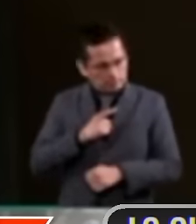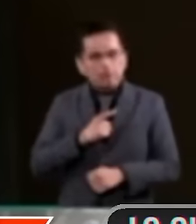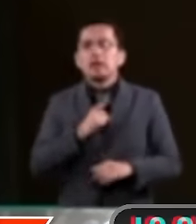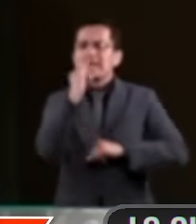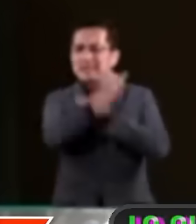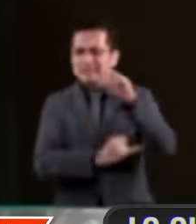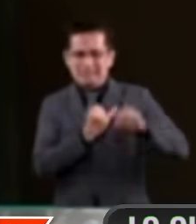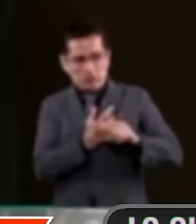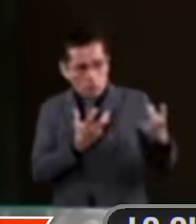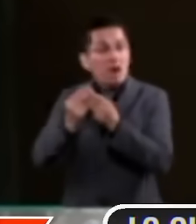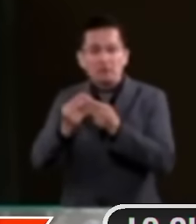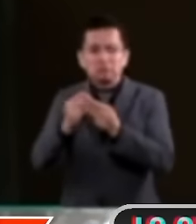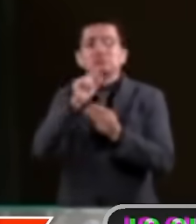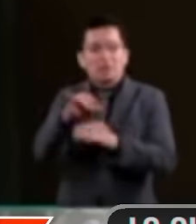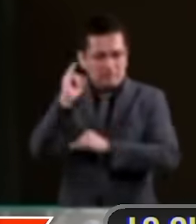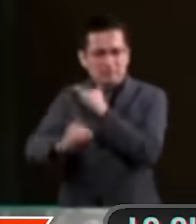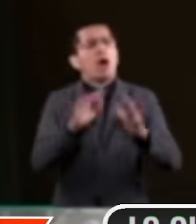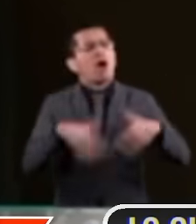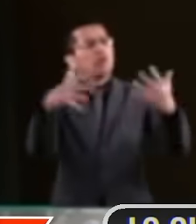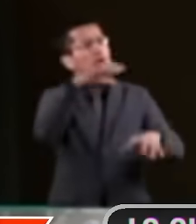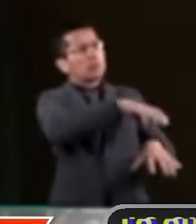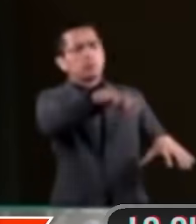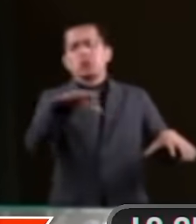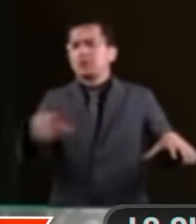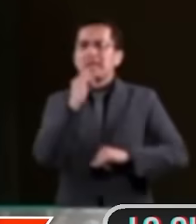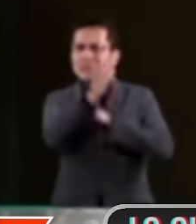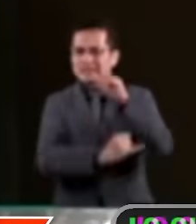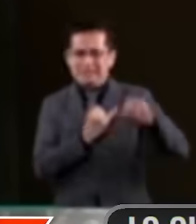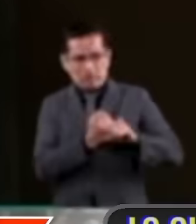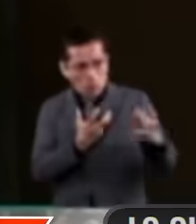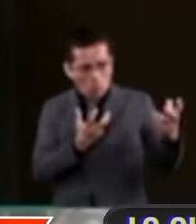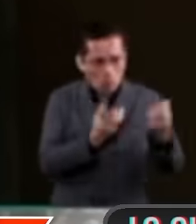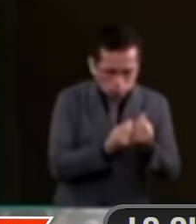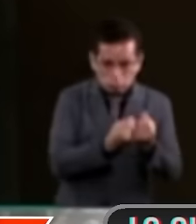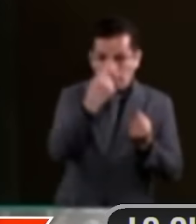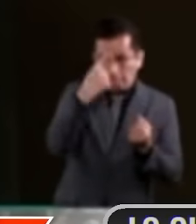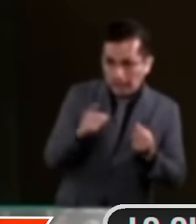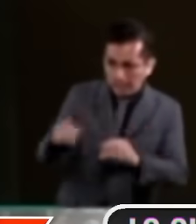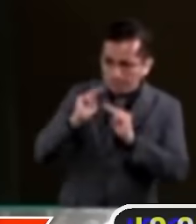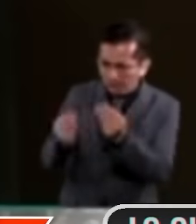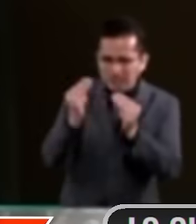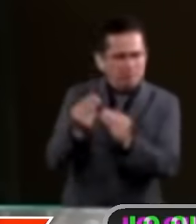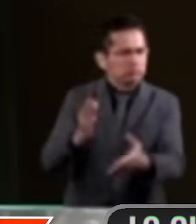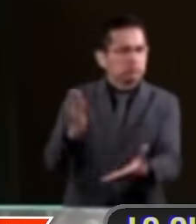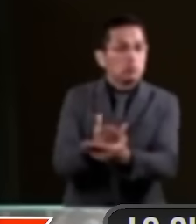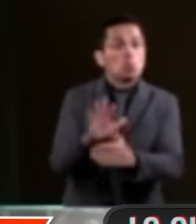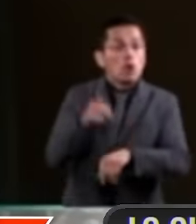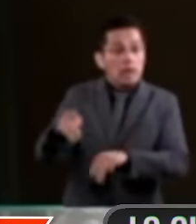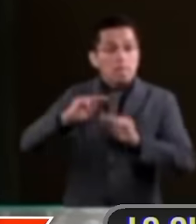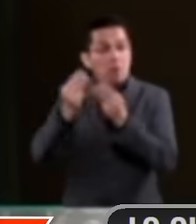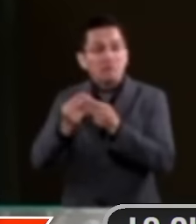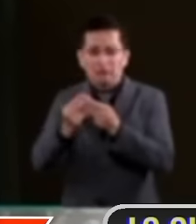hacer campaña política, y dijo lo siguiente, entre gritos y sombrerazos. Y quiero que presten mucha atención porque durante el discurso de